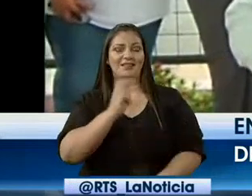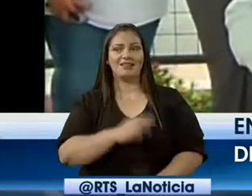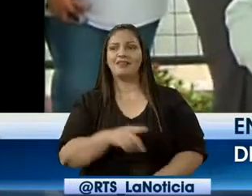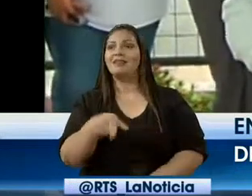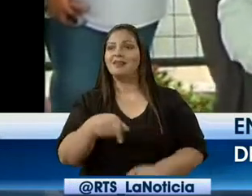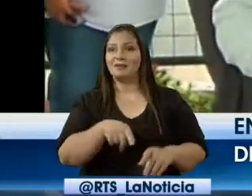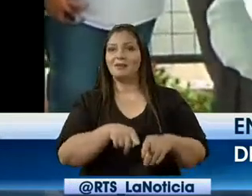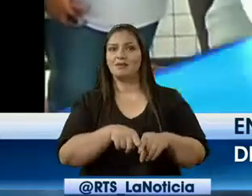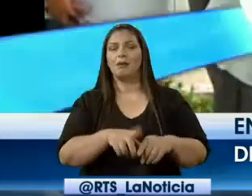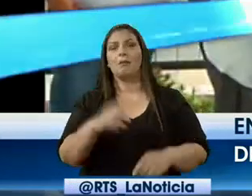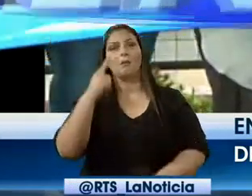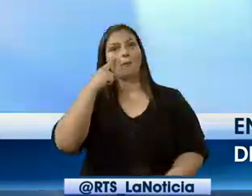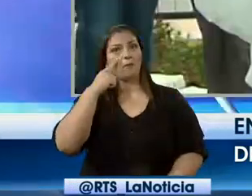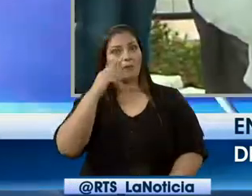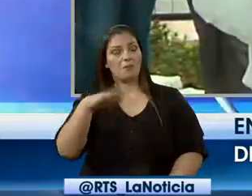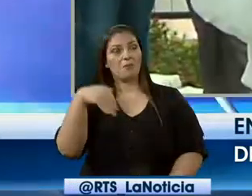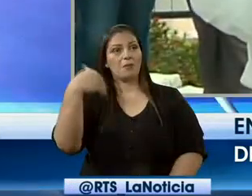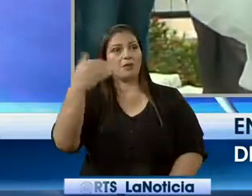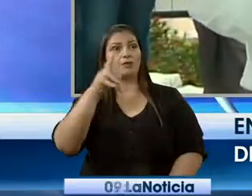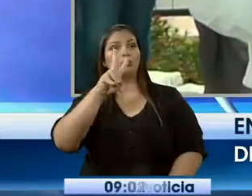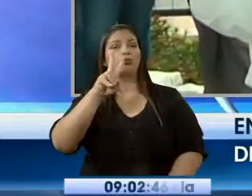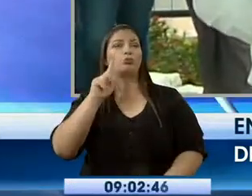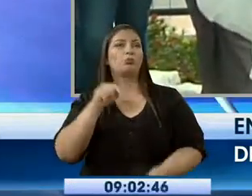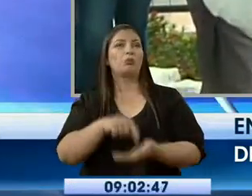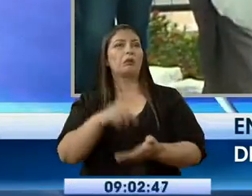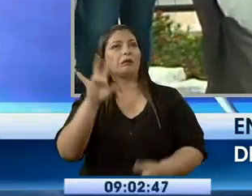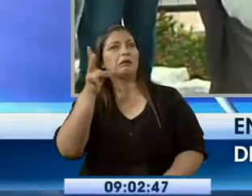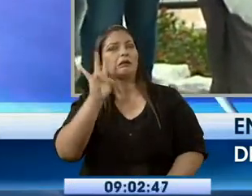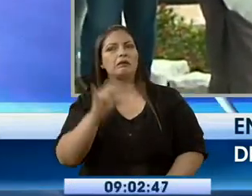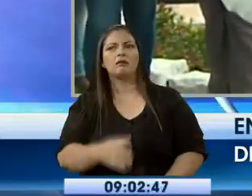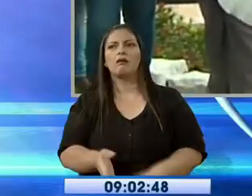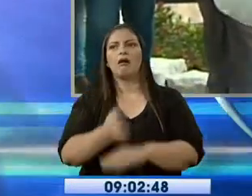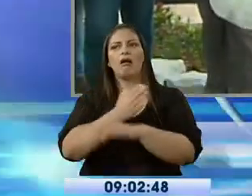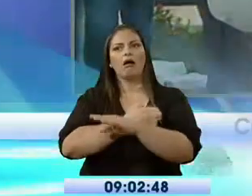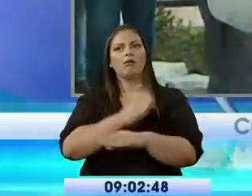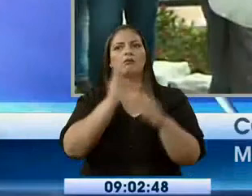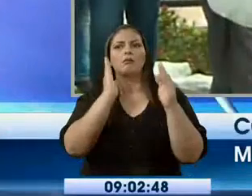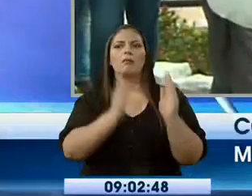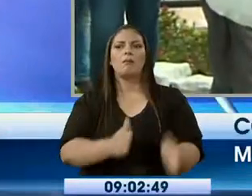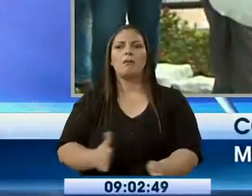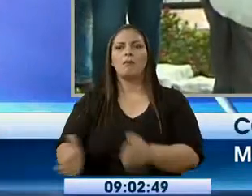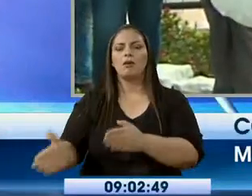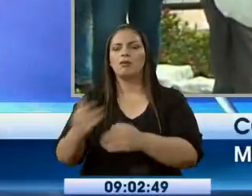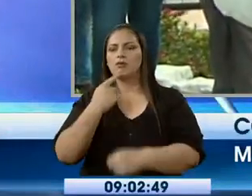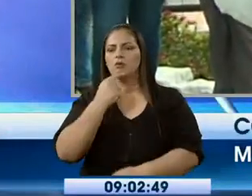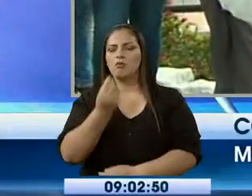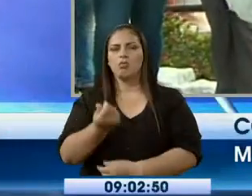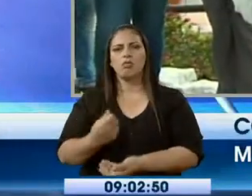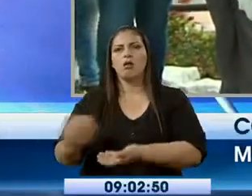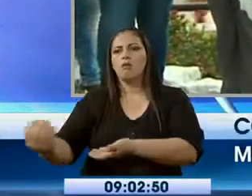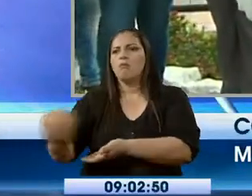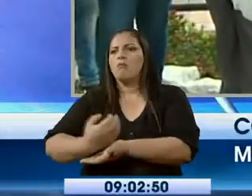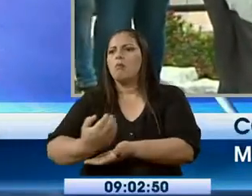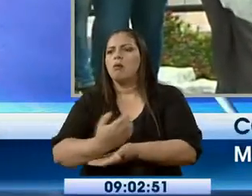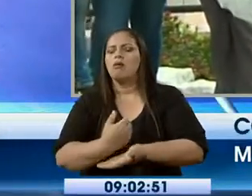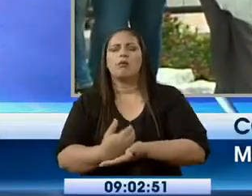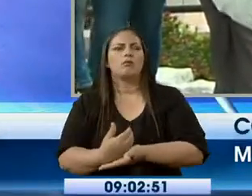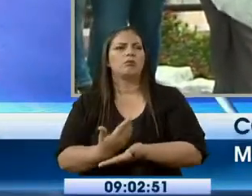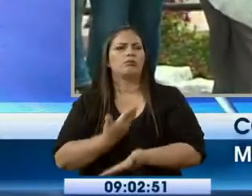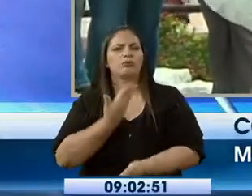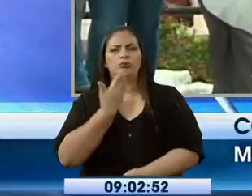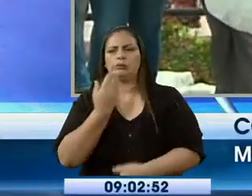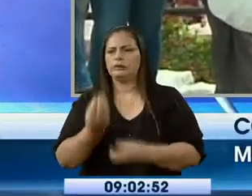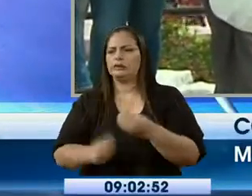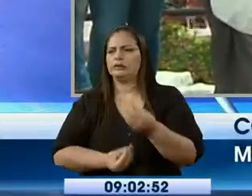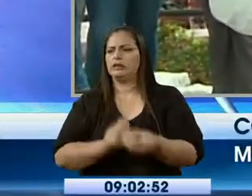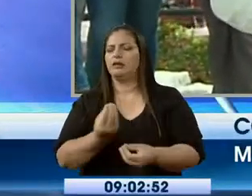ya vayan más o menos agrupándose, vayan de pronto haciendo eventos, Hugo, para conseguir fondos, recursos y puedan lograr, más allá